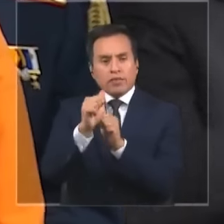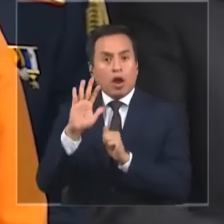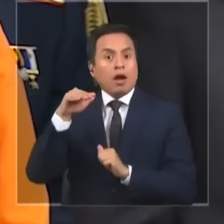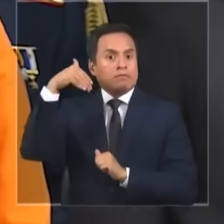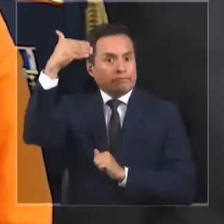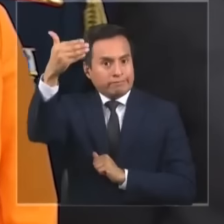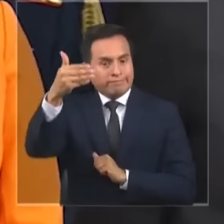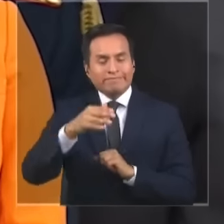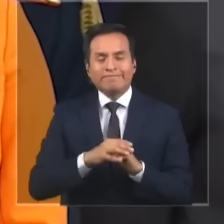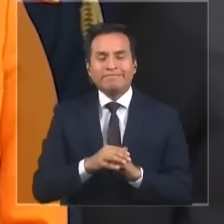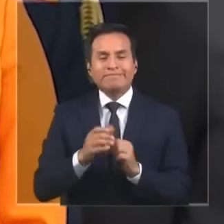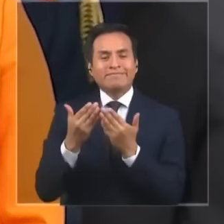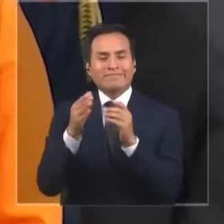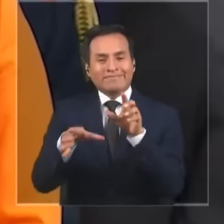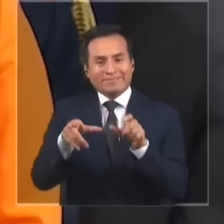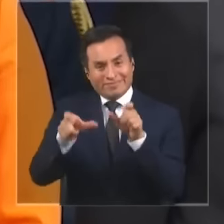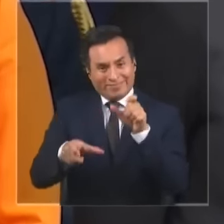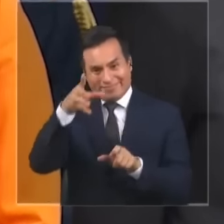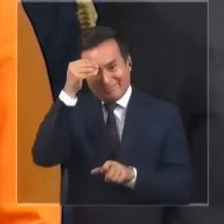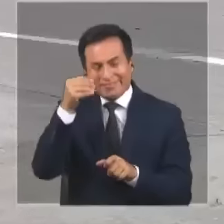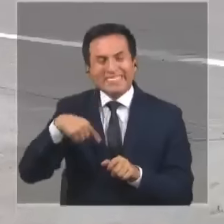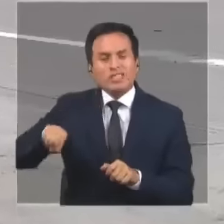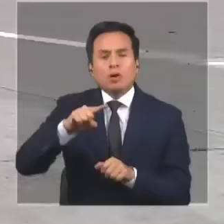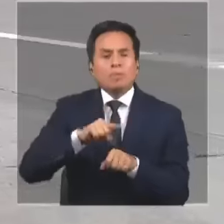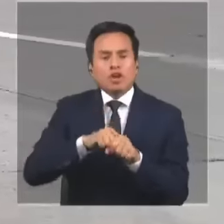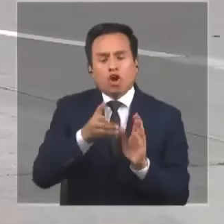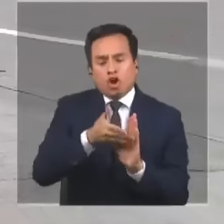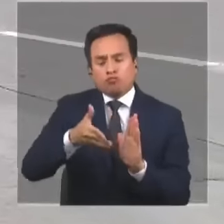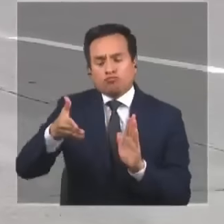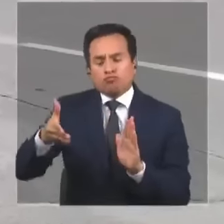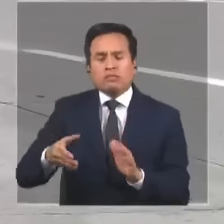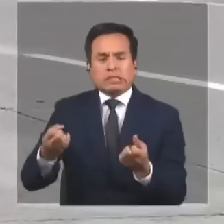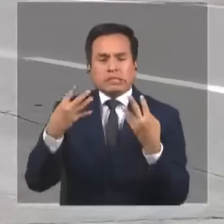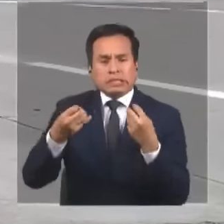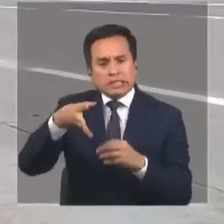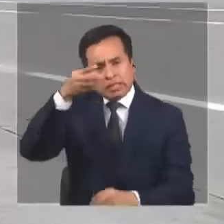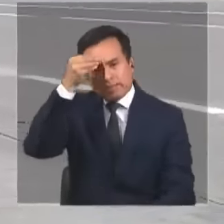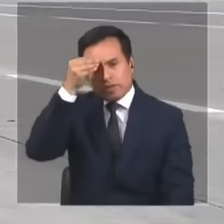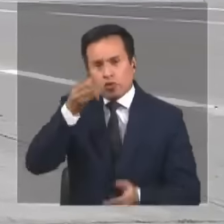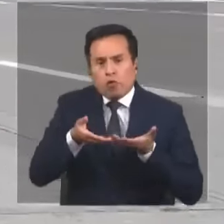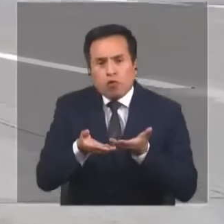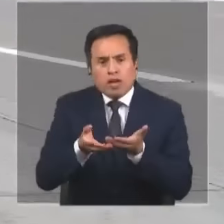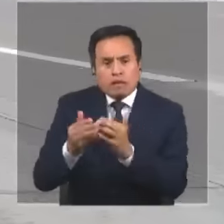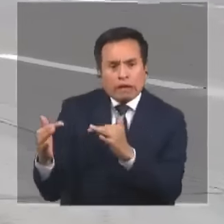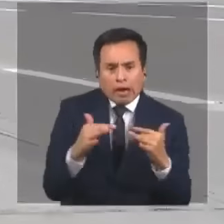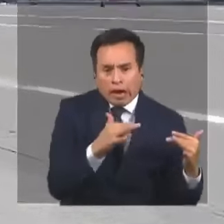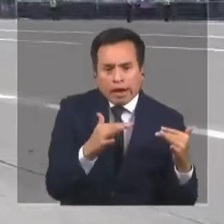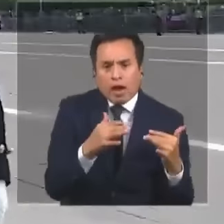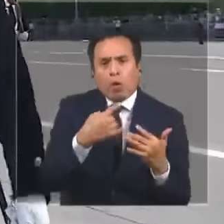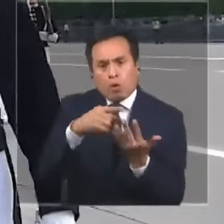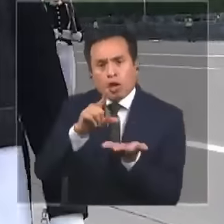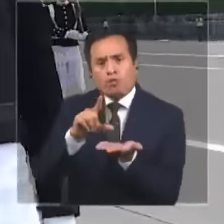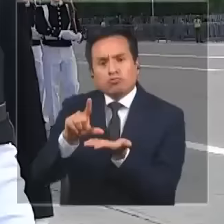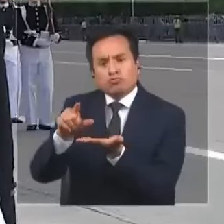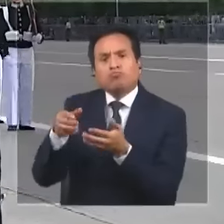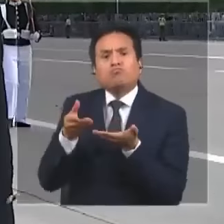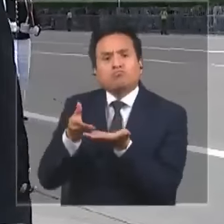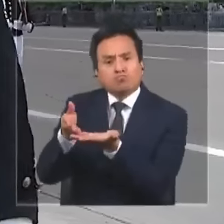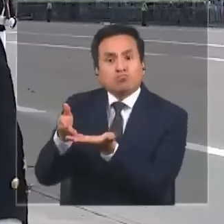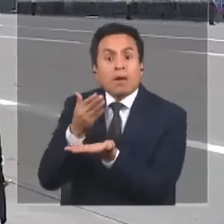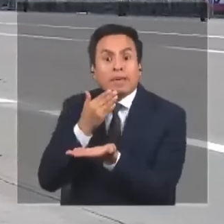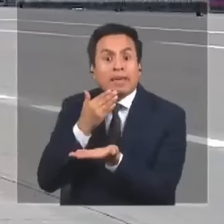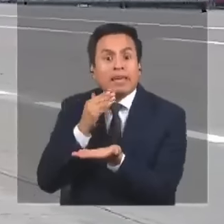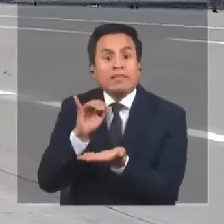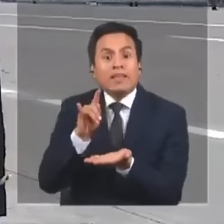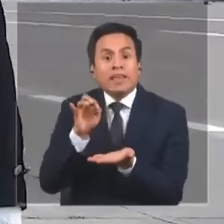posterior. Los cadetes cumplen distintos periodos de entrenamiento en buques de guerra y en otras unidades, como lo son